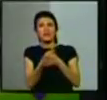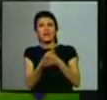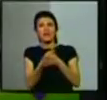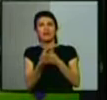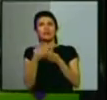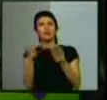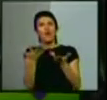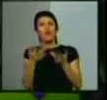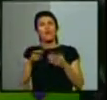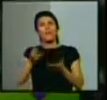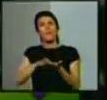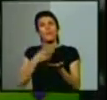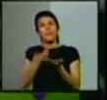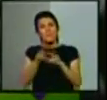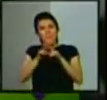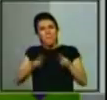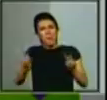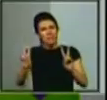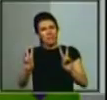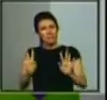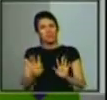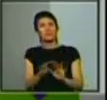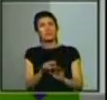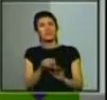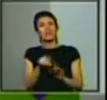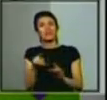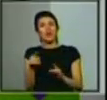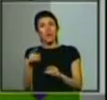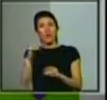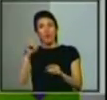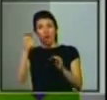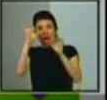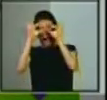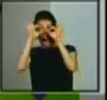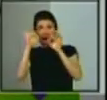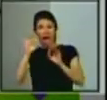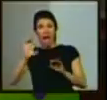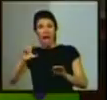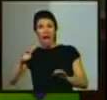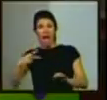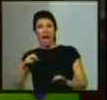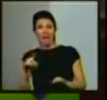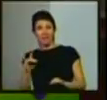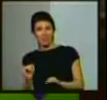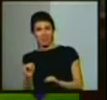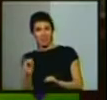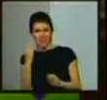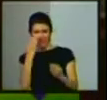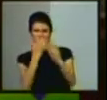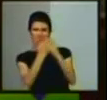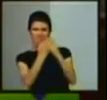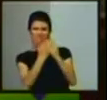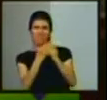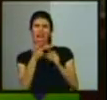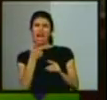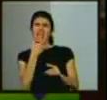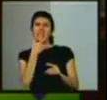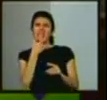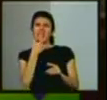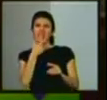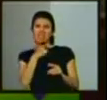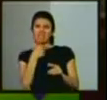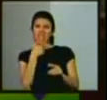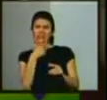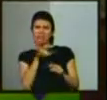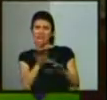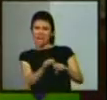forma pacífica. La forma pacífica en que Gandhi enfrenta al Imperio Británico y la forma en que, una